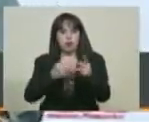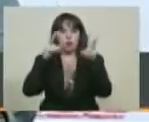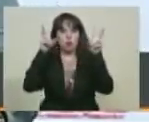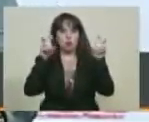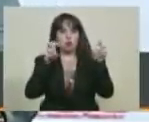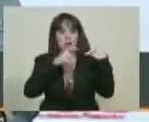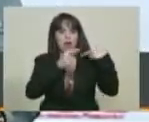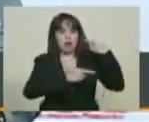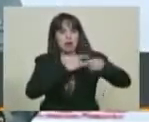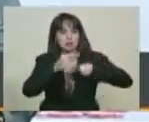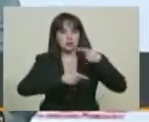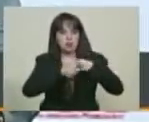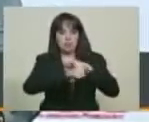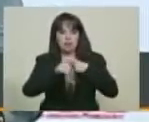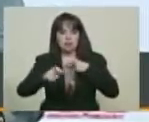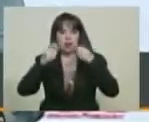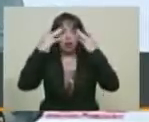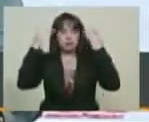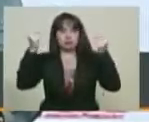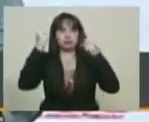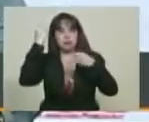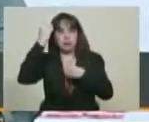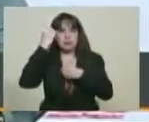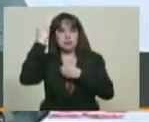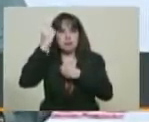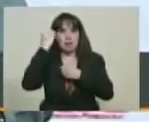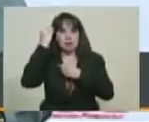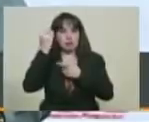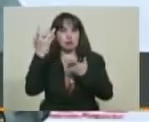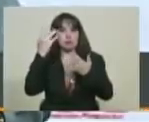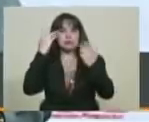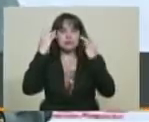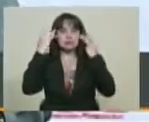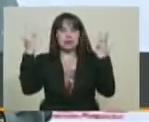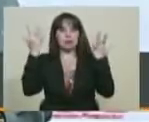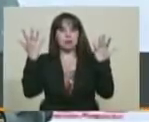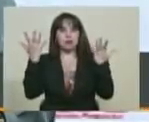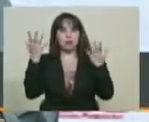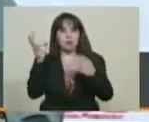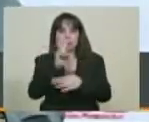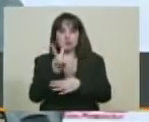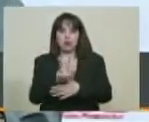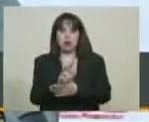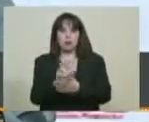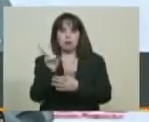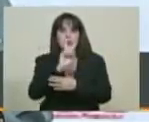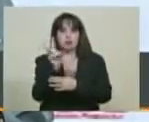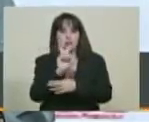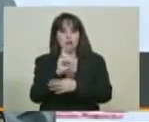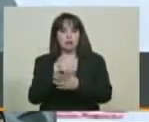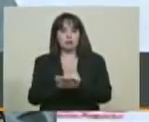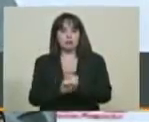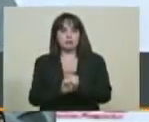generación de intelectuales, de pensadores, de sabios venezolanos.